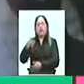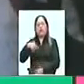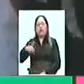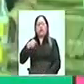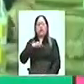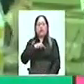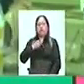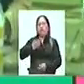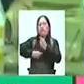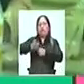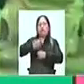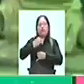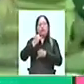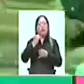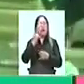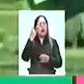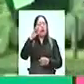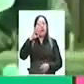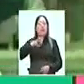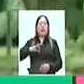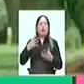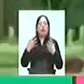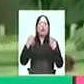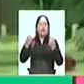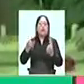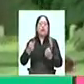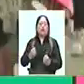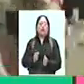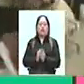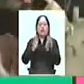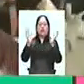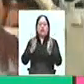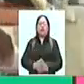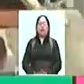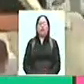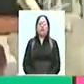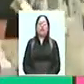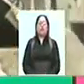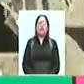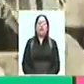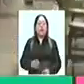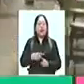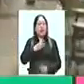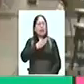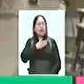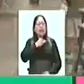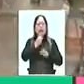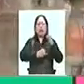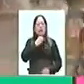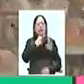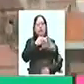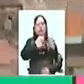procesos de importación en beneficio de la salud pública, ¿no? Lamentablemente, el comercio exterior, más que por